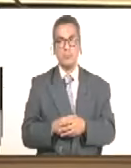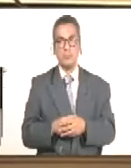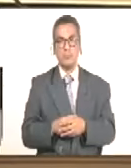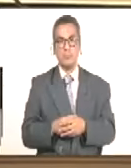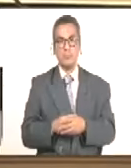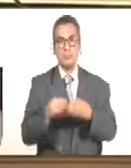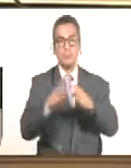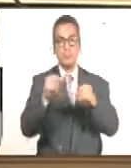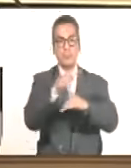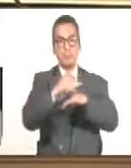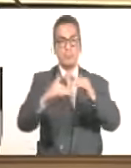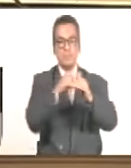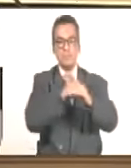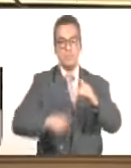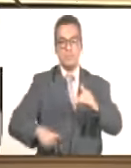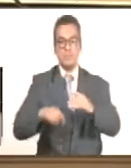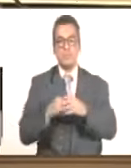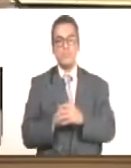Es todo, ciudadano vicepresidente.